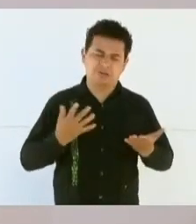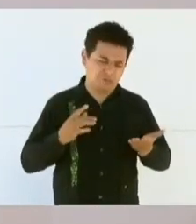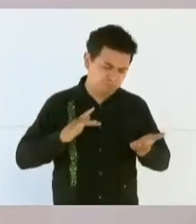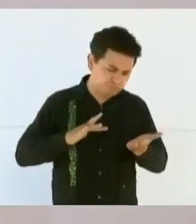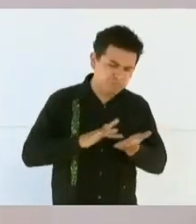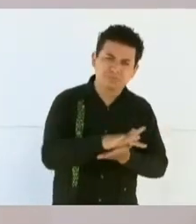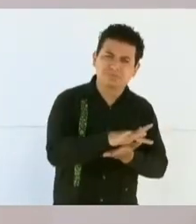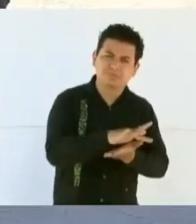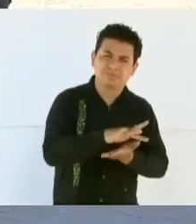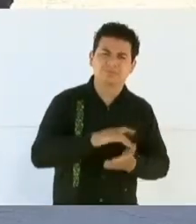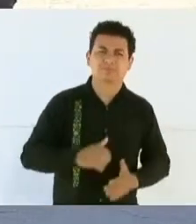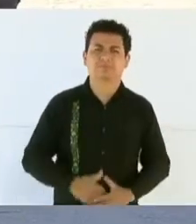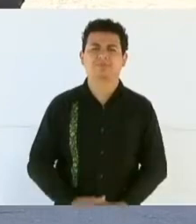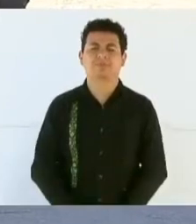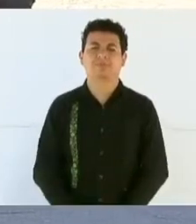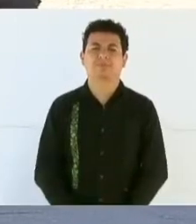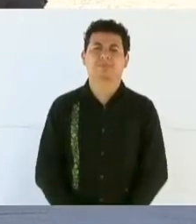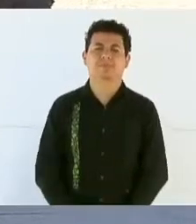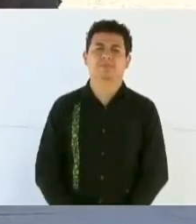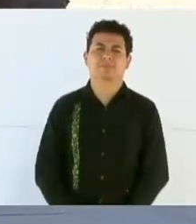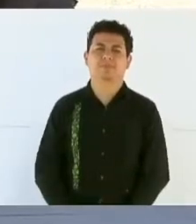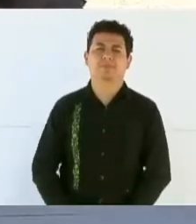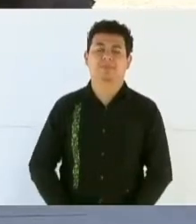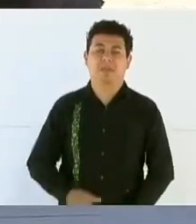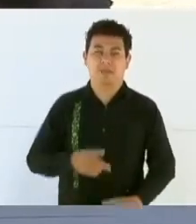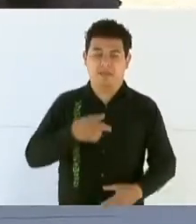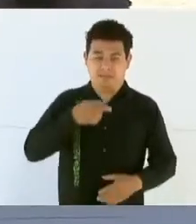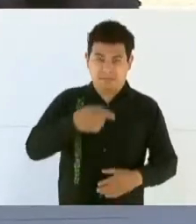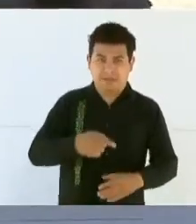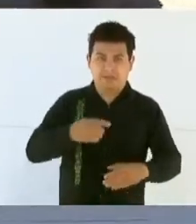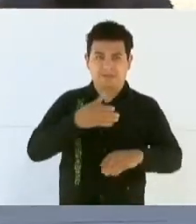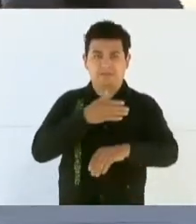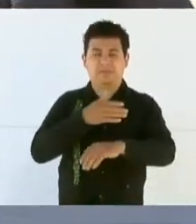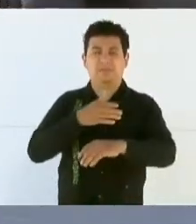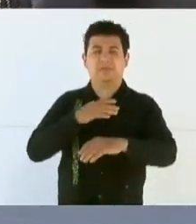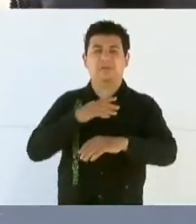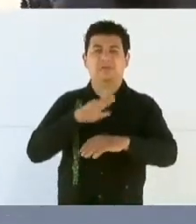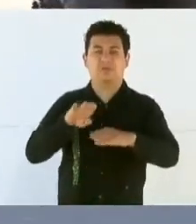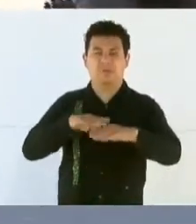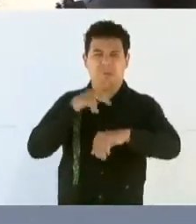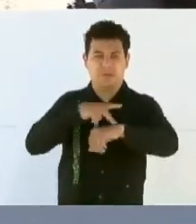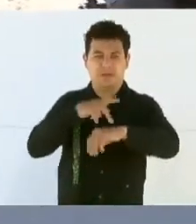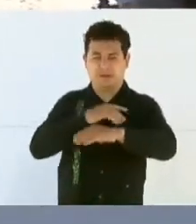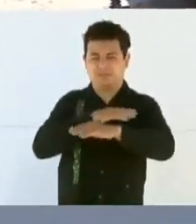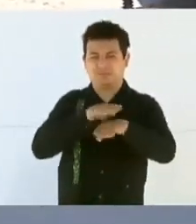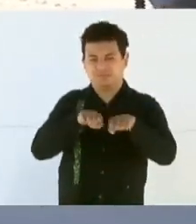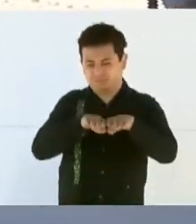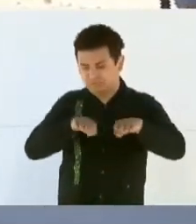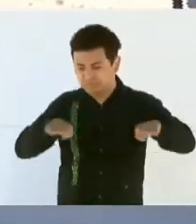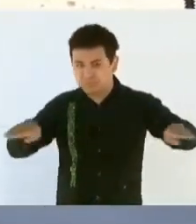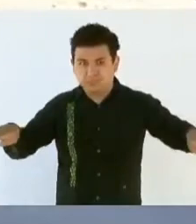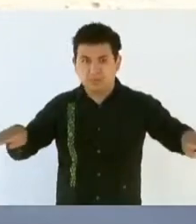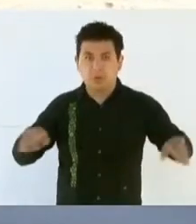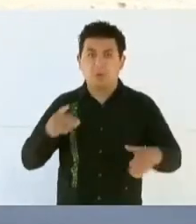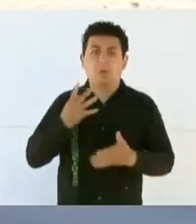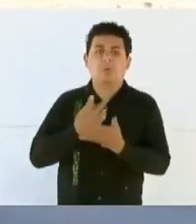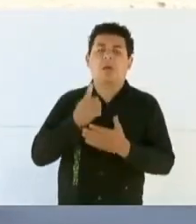apoyó. La construcción de este camino no solo se trató de un trabajo